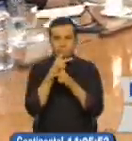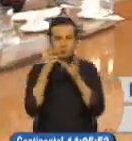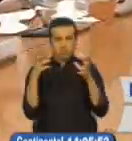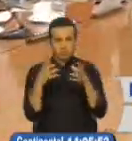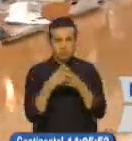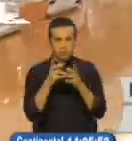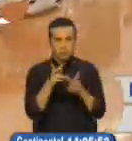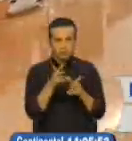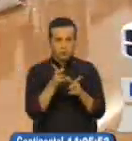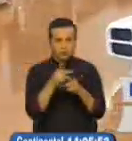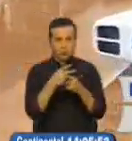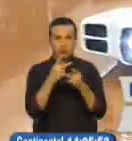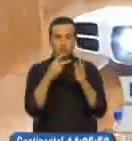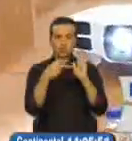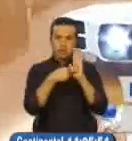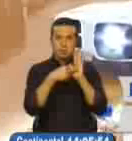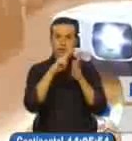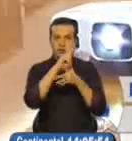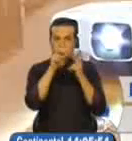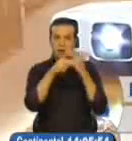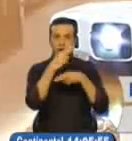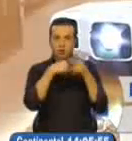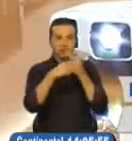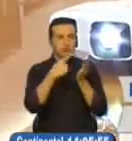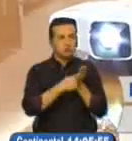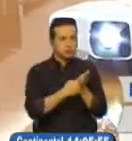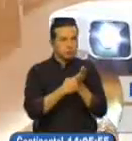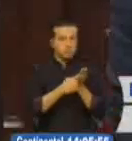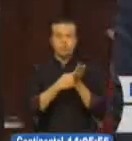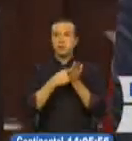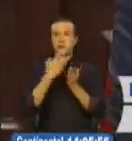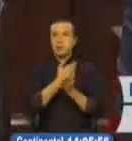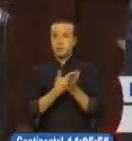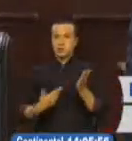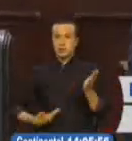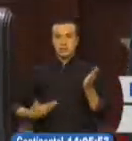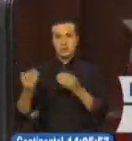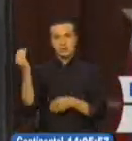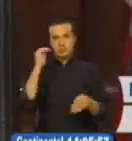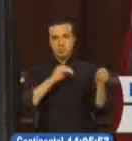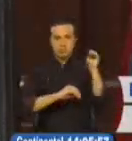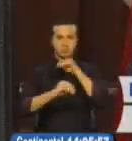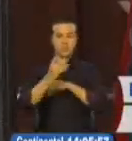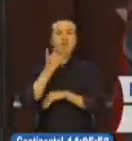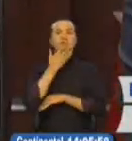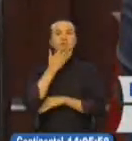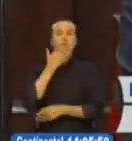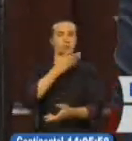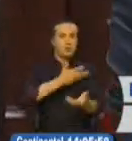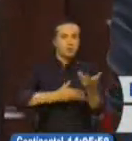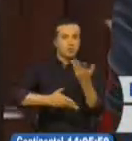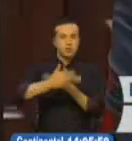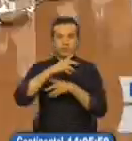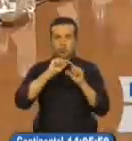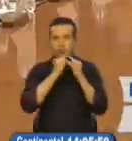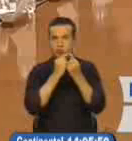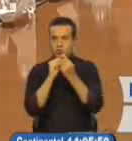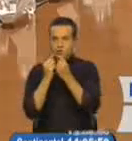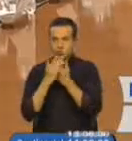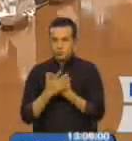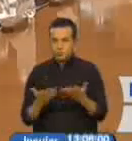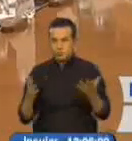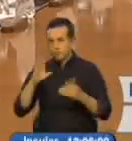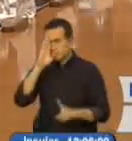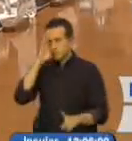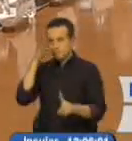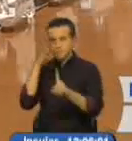Consultivo Productivo y Tributario son mecanismos que desde el Ejecutivo se estructuraron para establecer espacios de coordinación entre sectores.